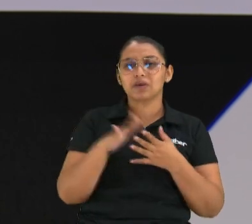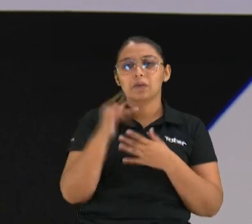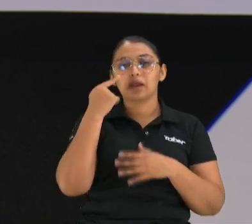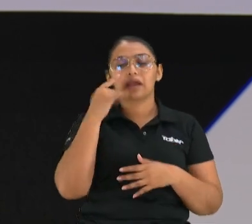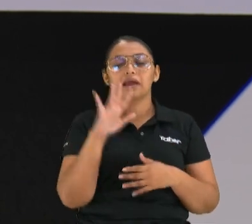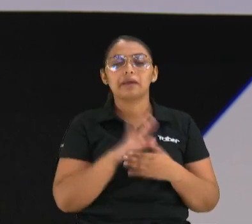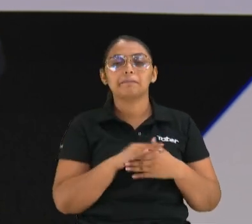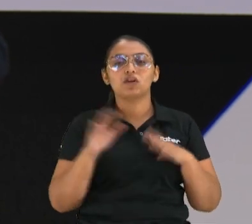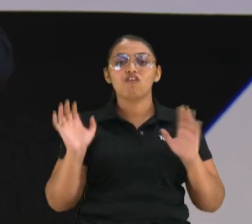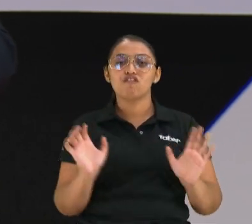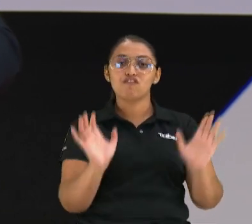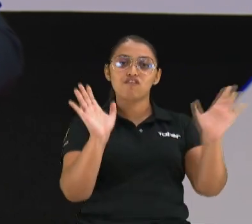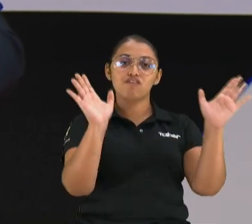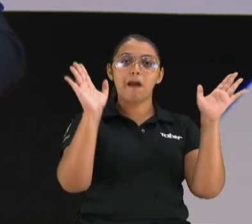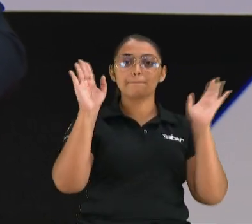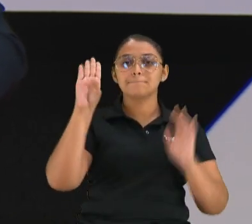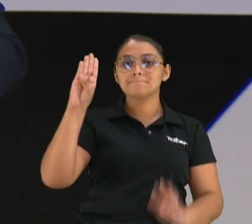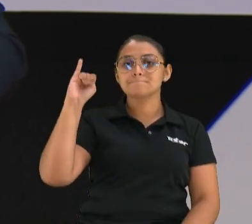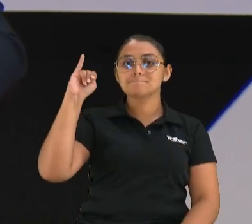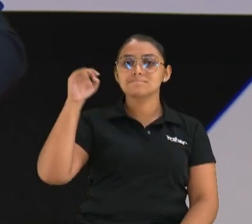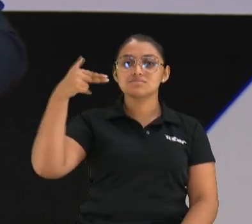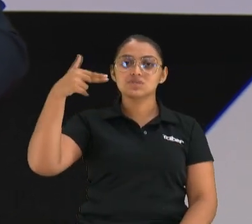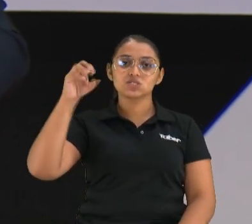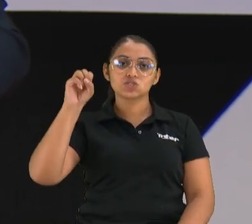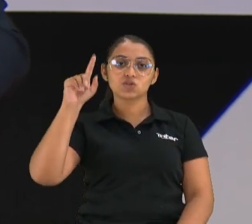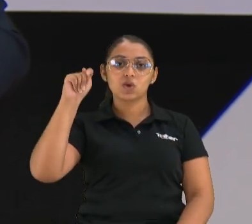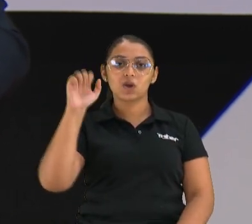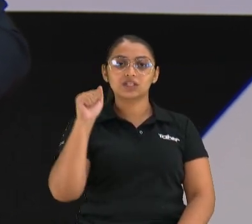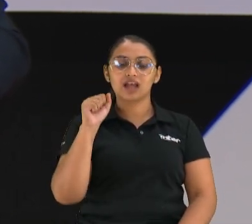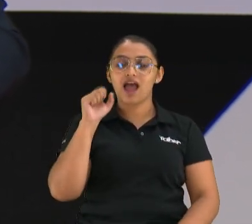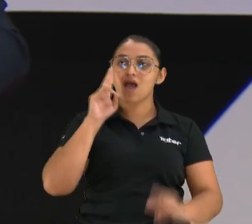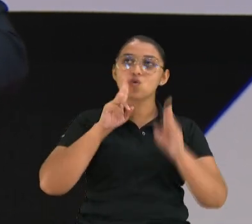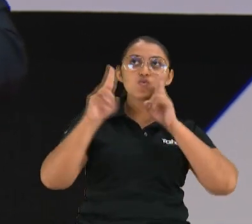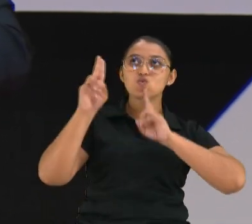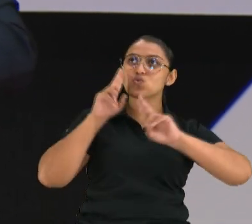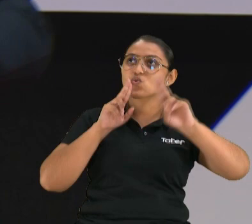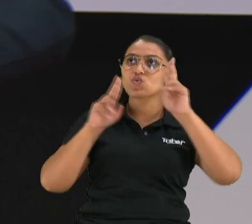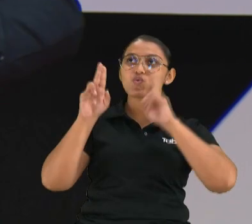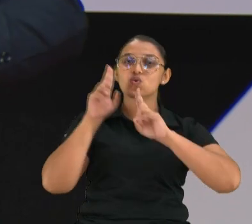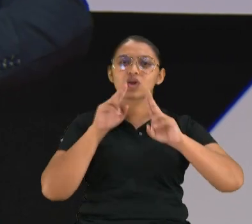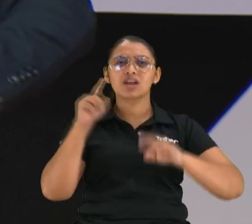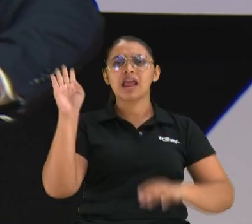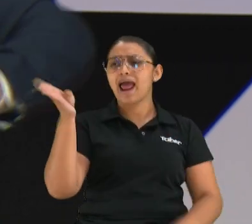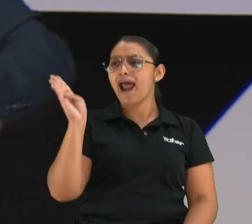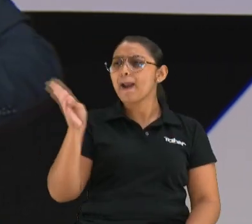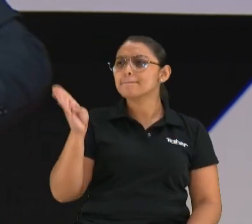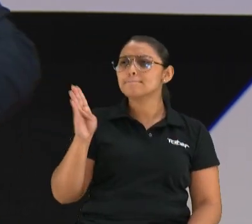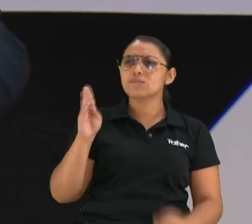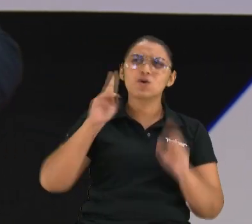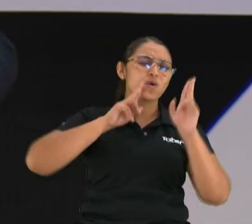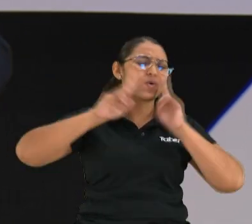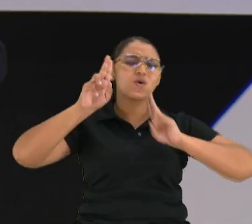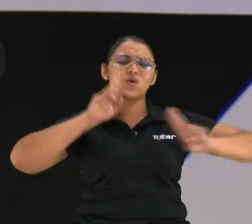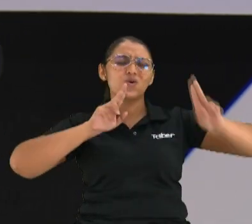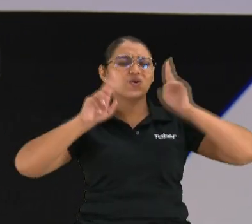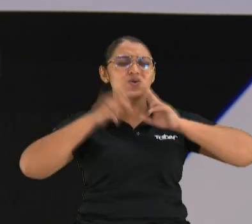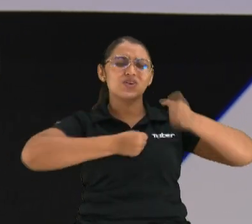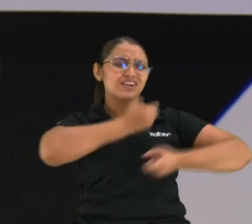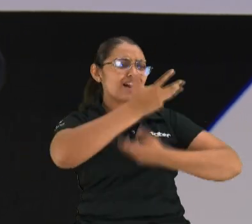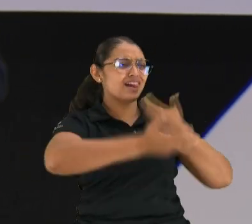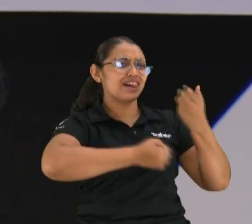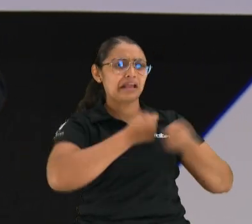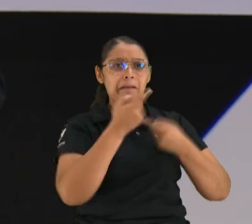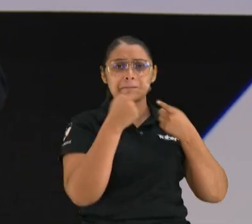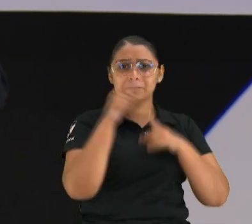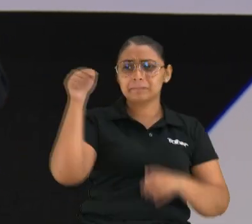dichota venía gritandote que te bajaste la 44 B venía a gritar aquí cantar una